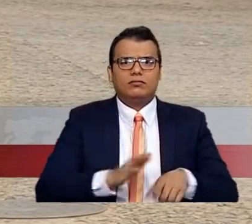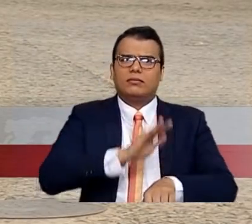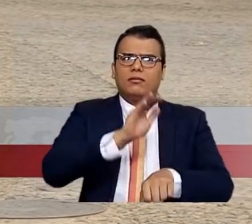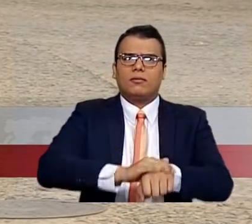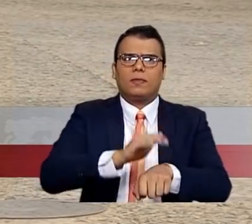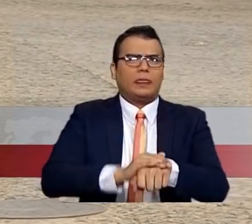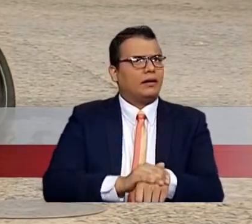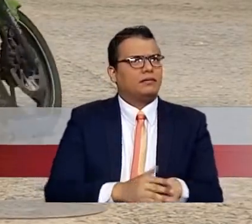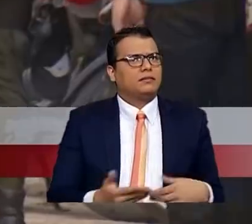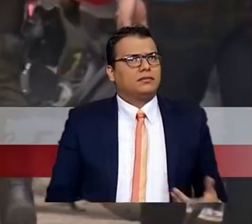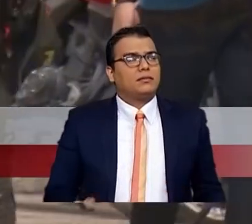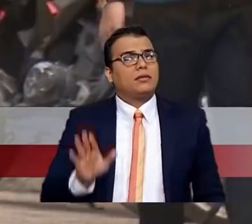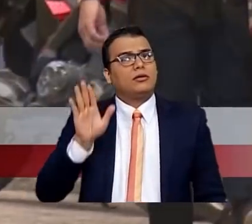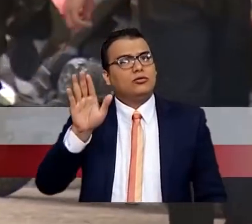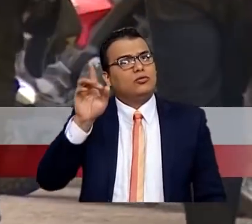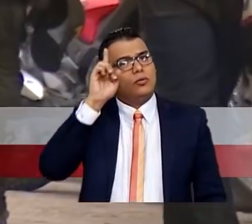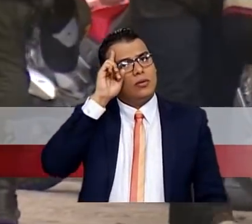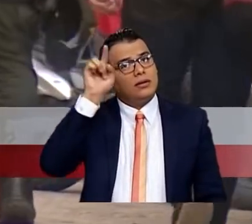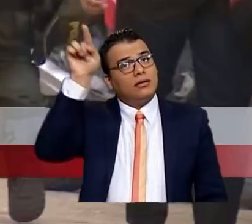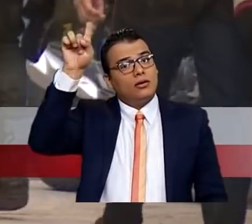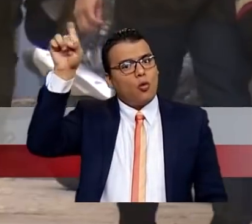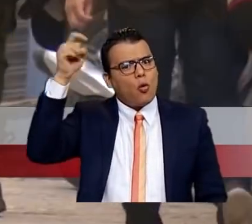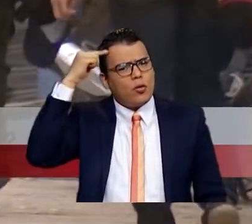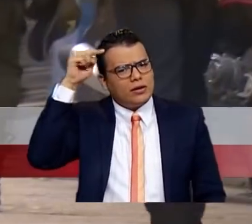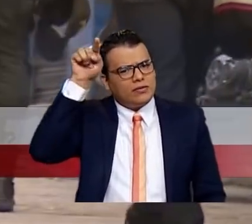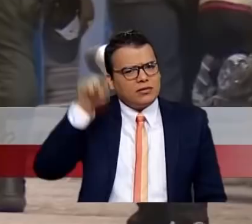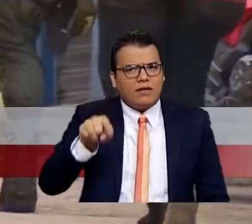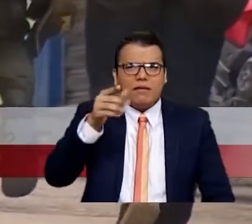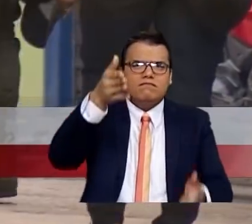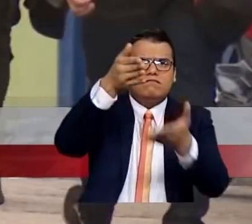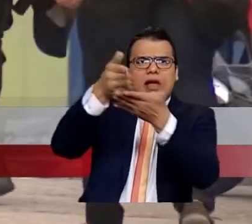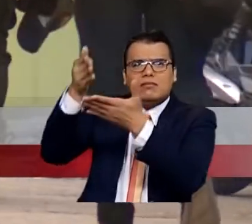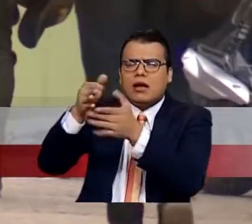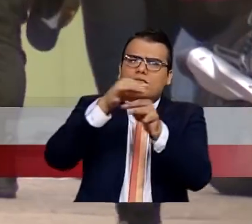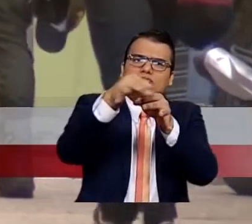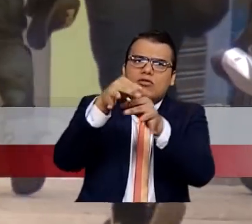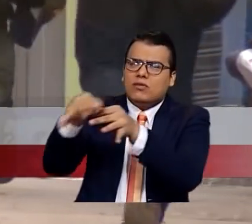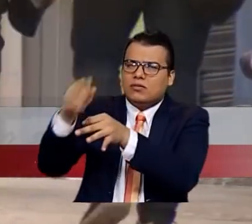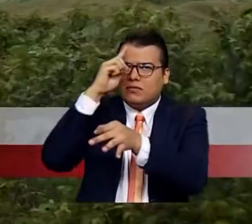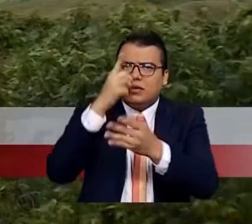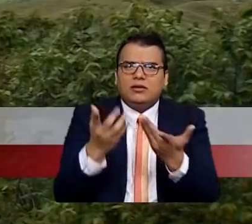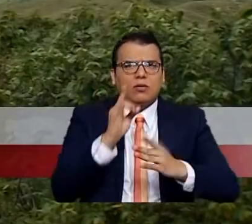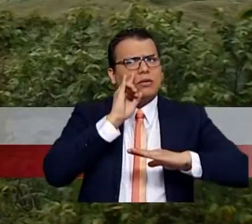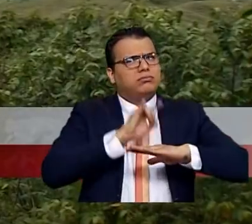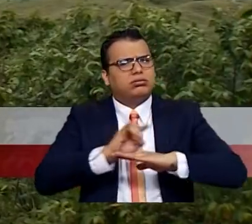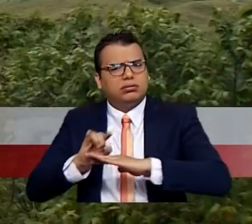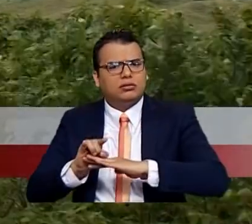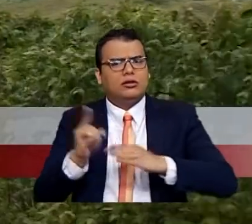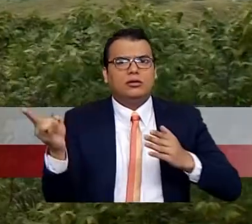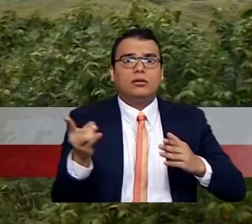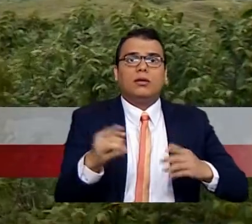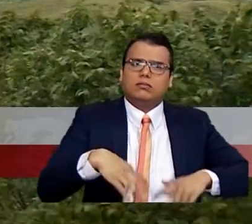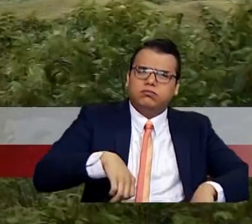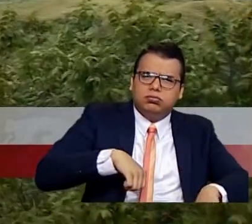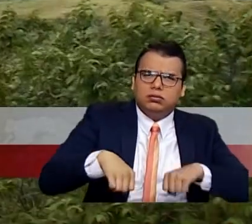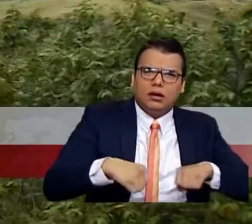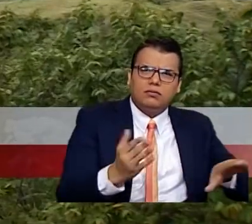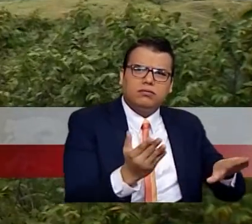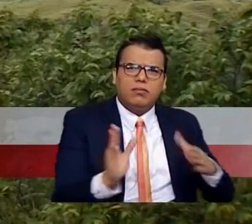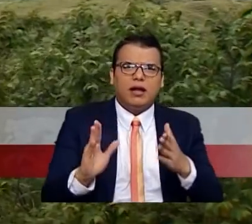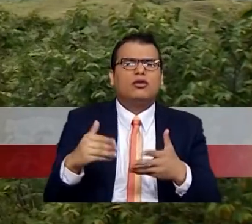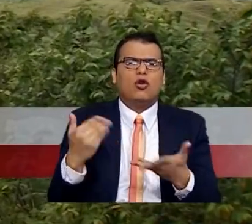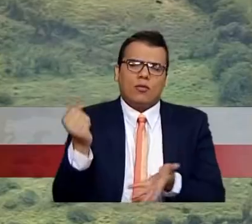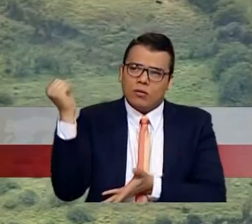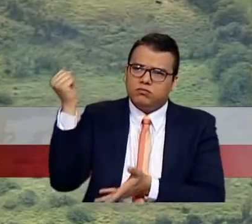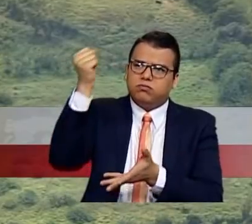es de que entra territorio a garantizar una la seguridad y sobre todo con un plan de acción de inversión a